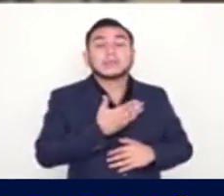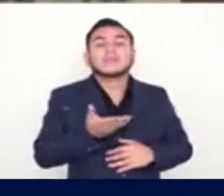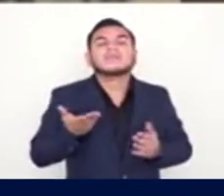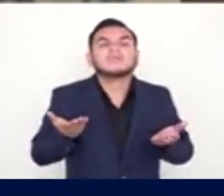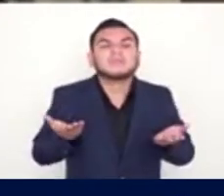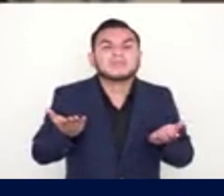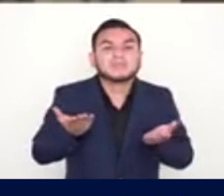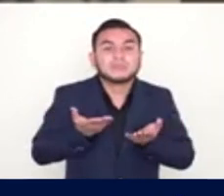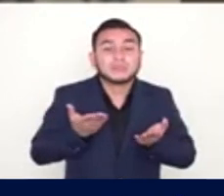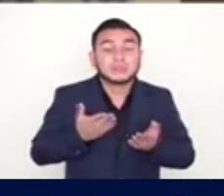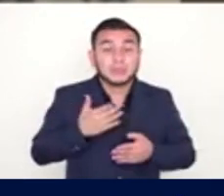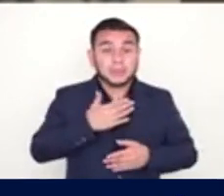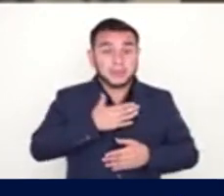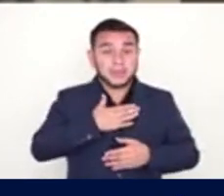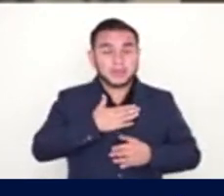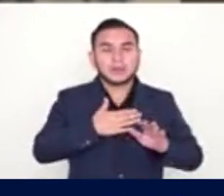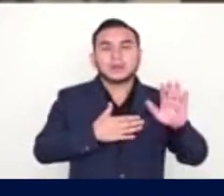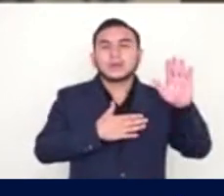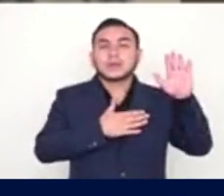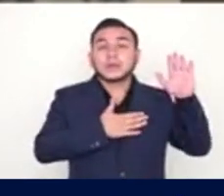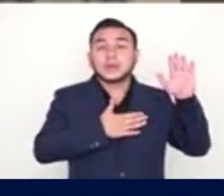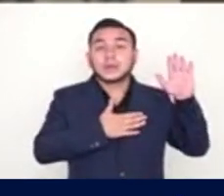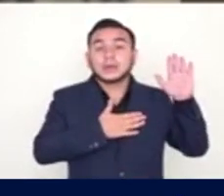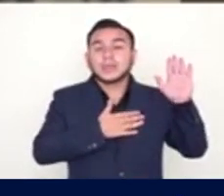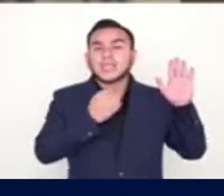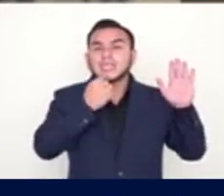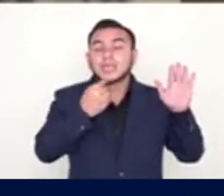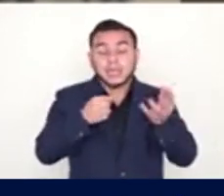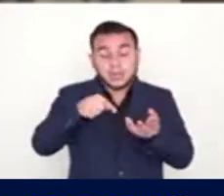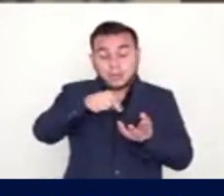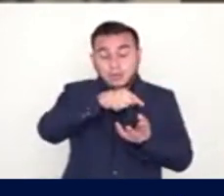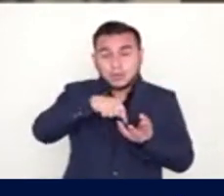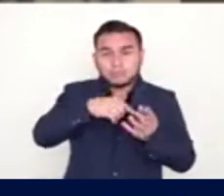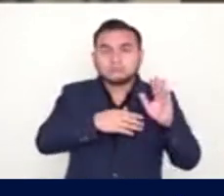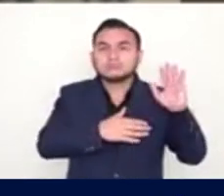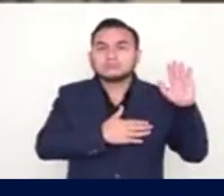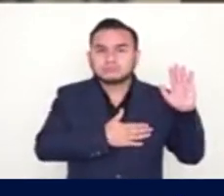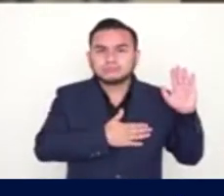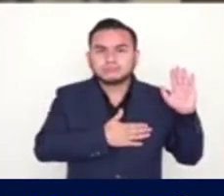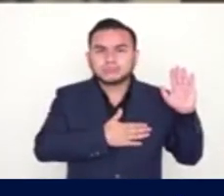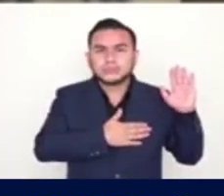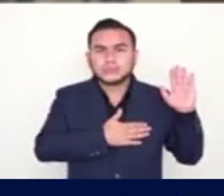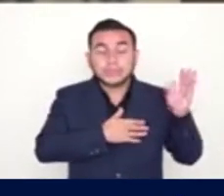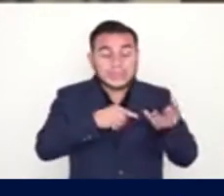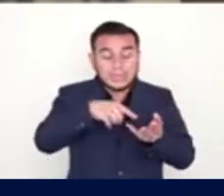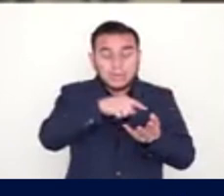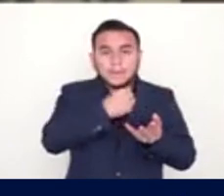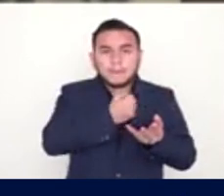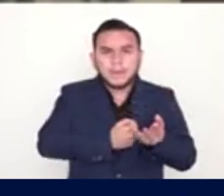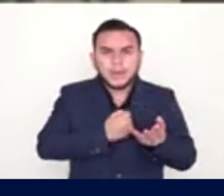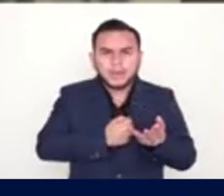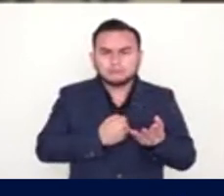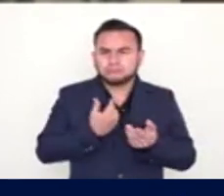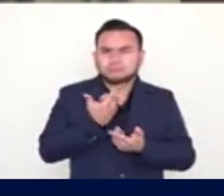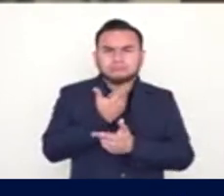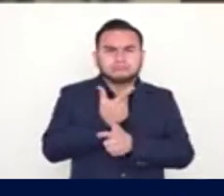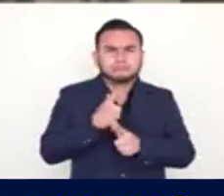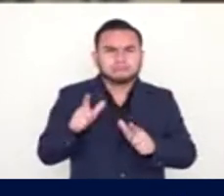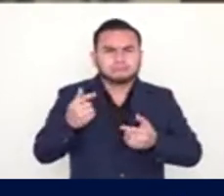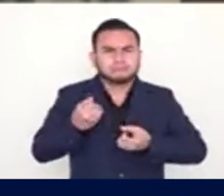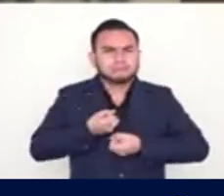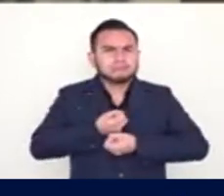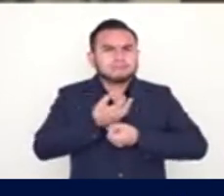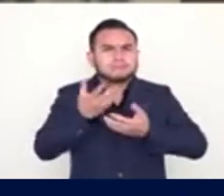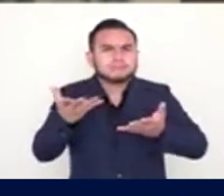Fuerza Armada, con mi compromiso con las víctimas, no con los esbirros del FMLN, he desclasificado los archivos que